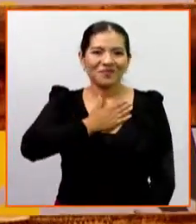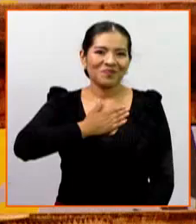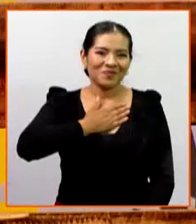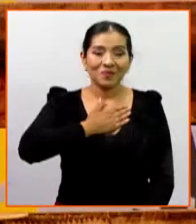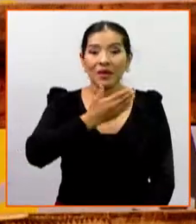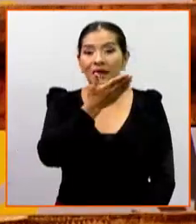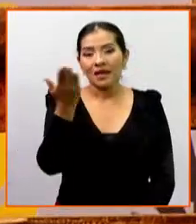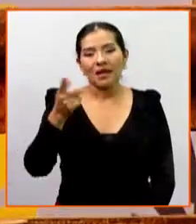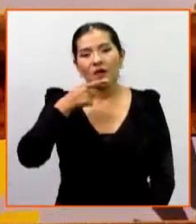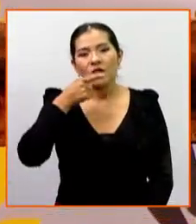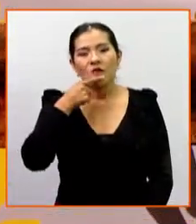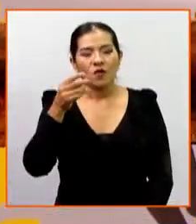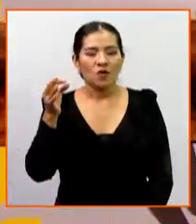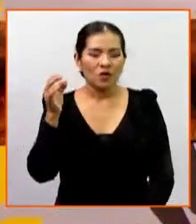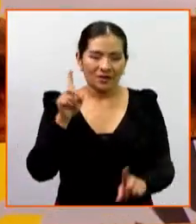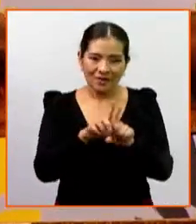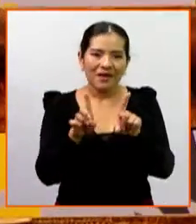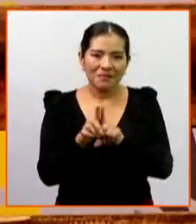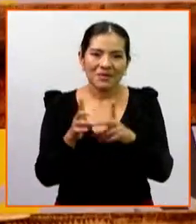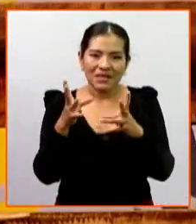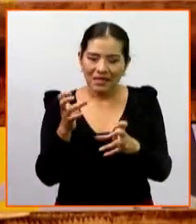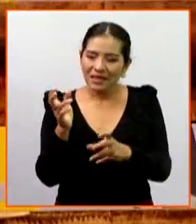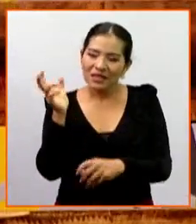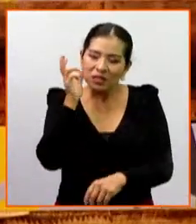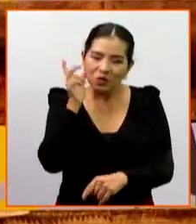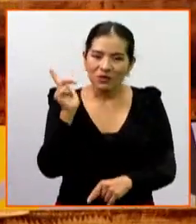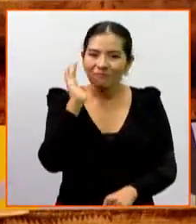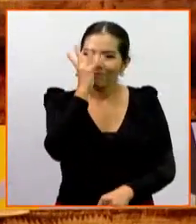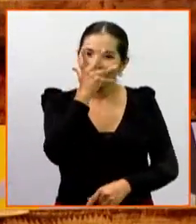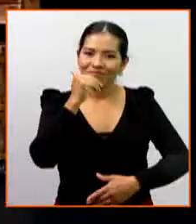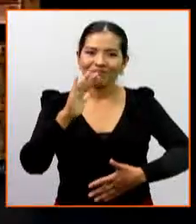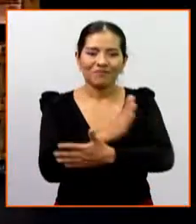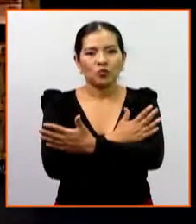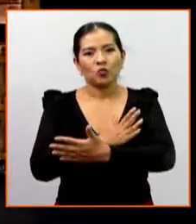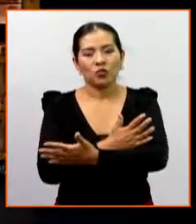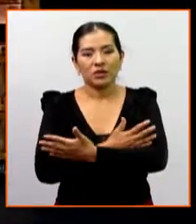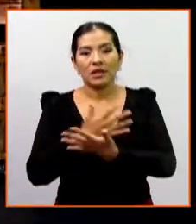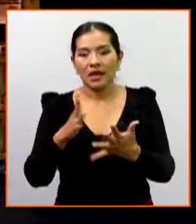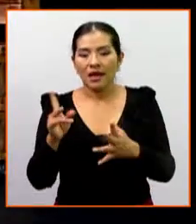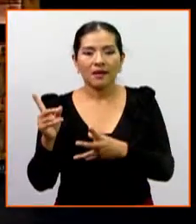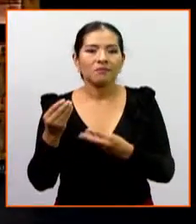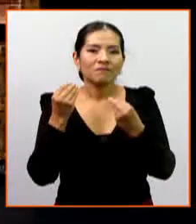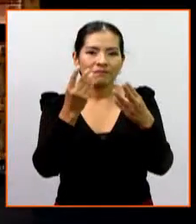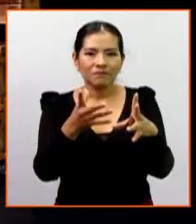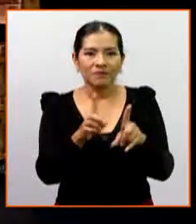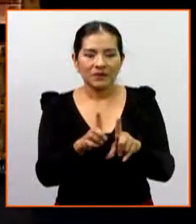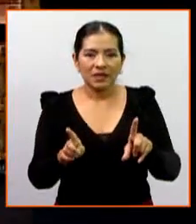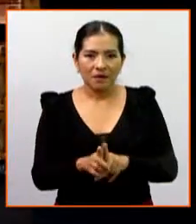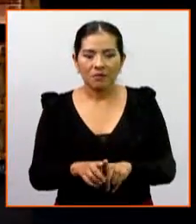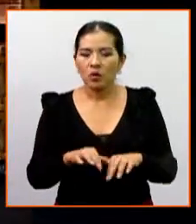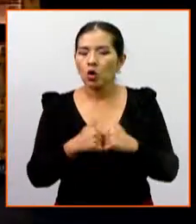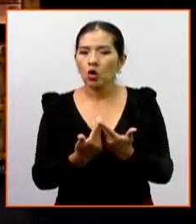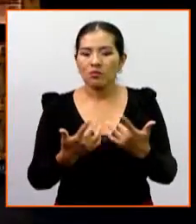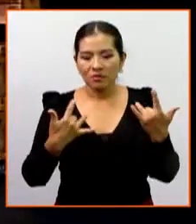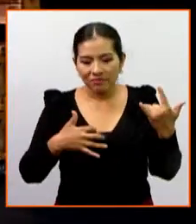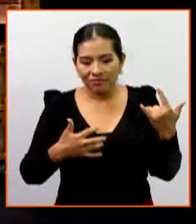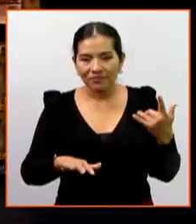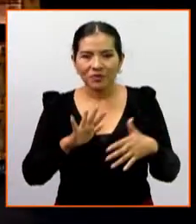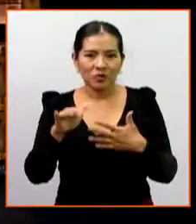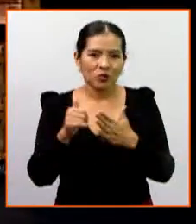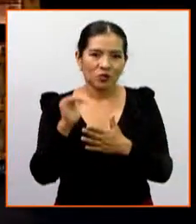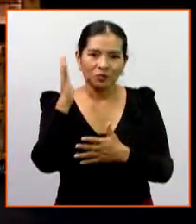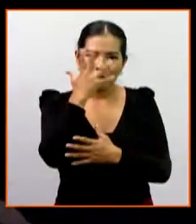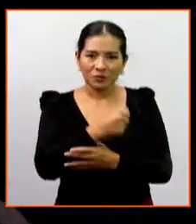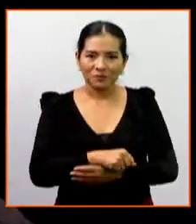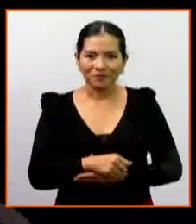casita también quieren escuchar su música maravillosa. Por eso es que tú nos vas a regalar ahora una interpretación preciosa. Así es, justamente